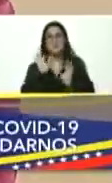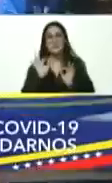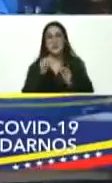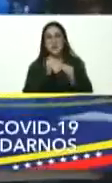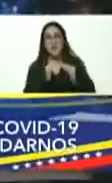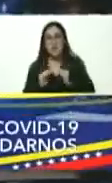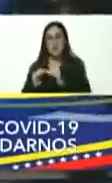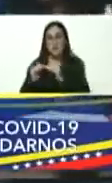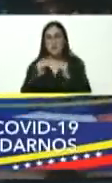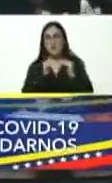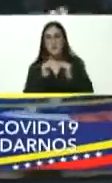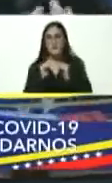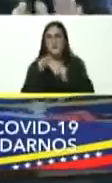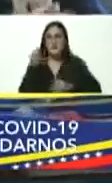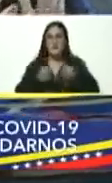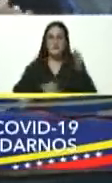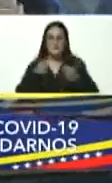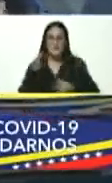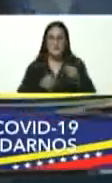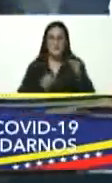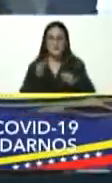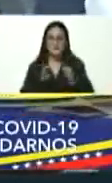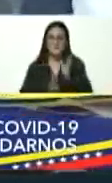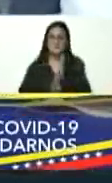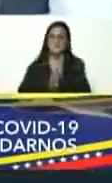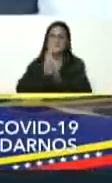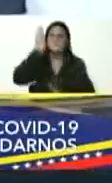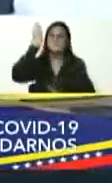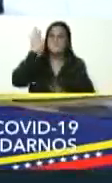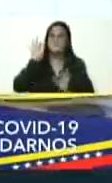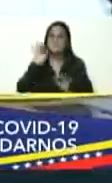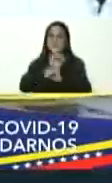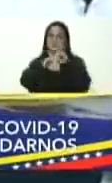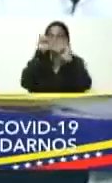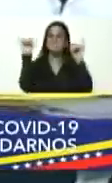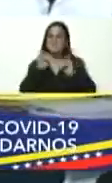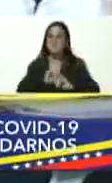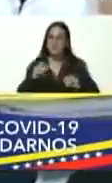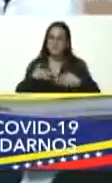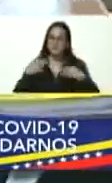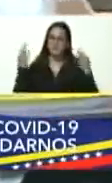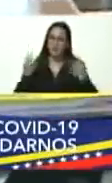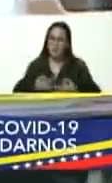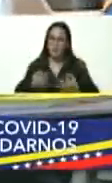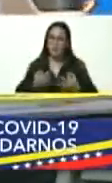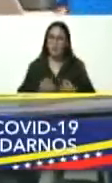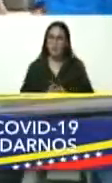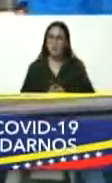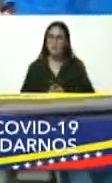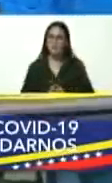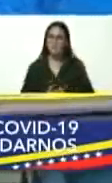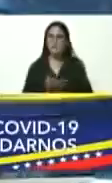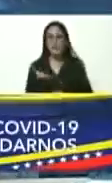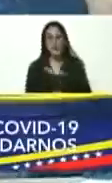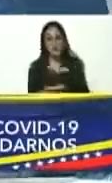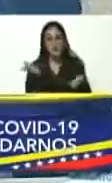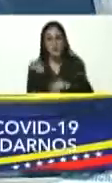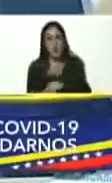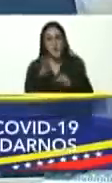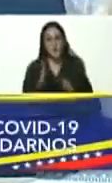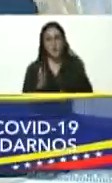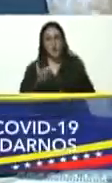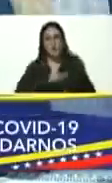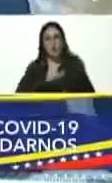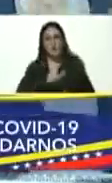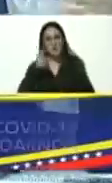igualdad de justicia de avance y de felicidad estoy seguro de eso queridos gobernadores alcaldes